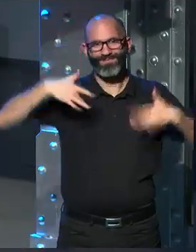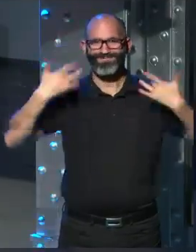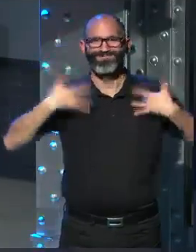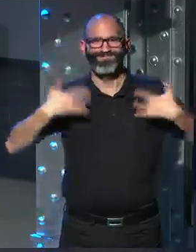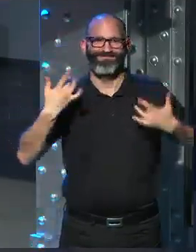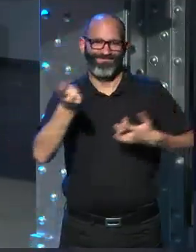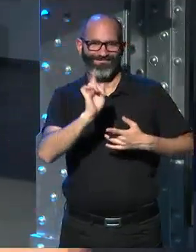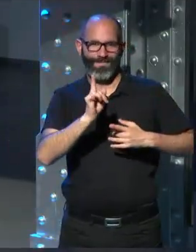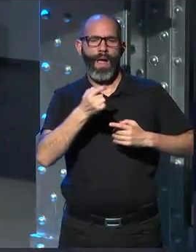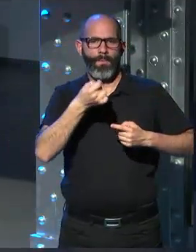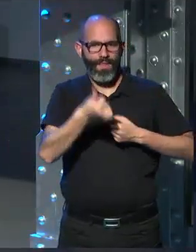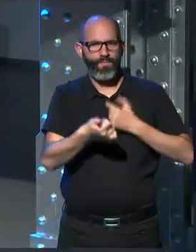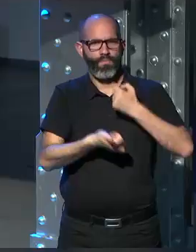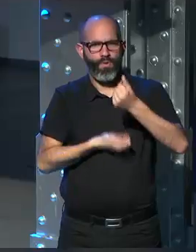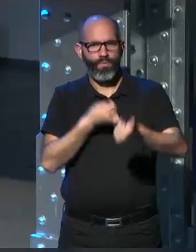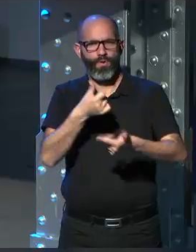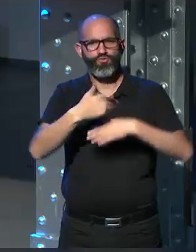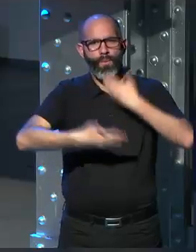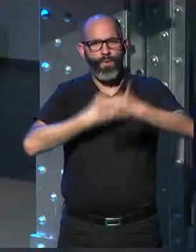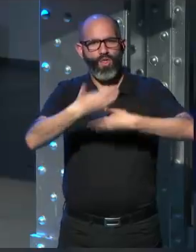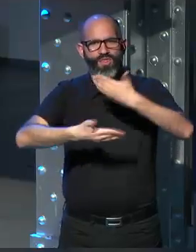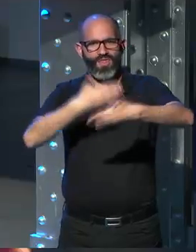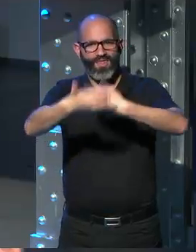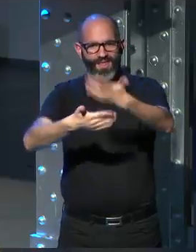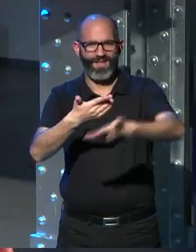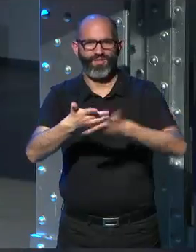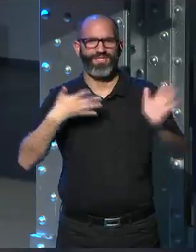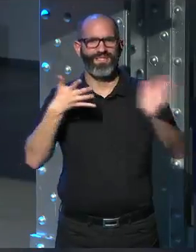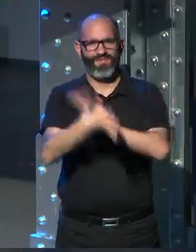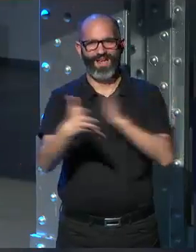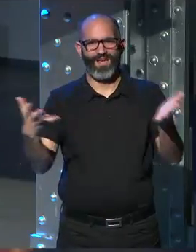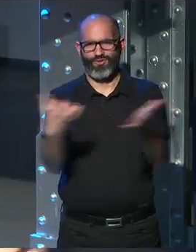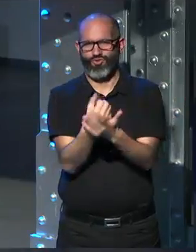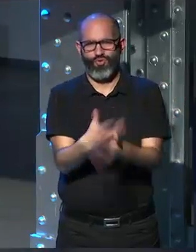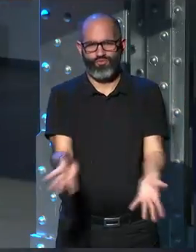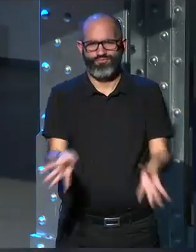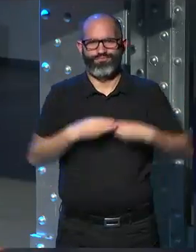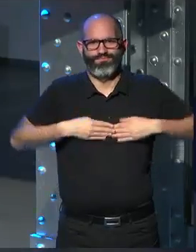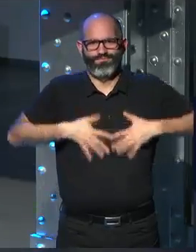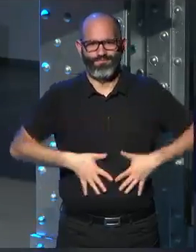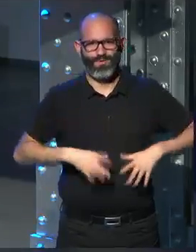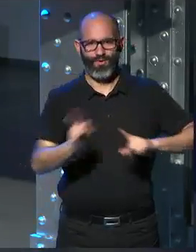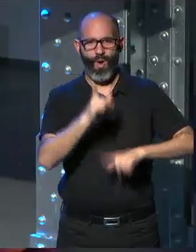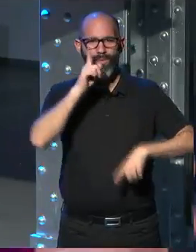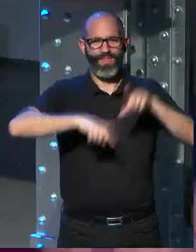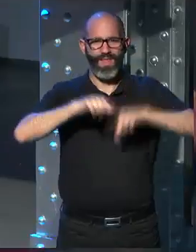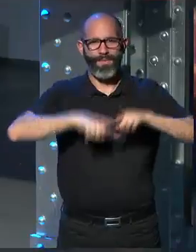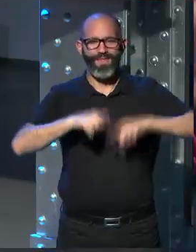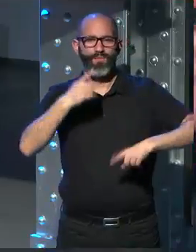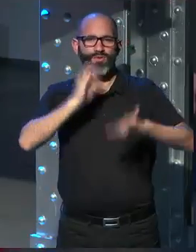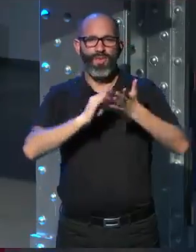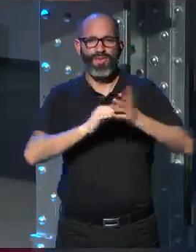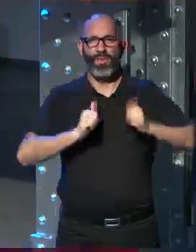arriba, siguiendo pues eso, este proceso, que no llega a enfrentarse con lo que es la atención, emociones y demás,